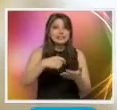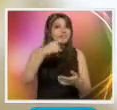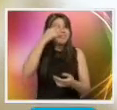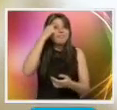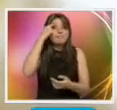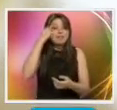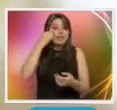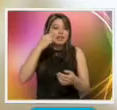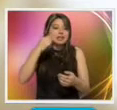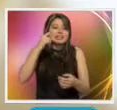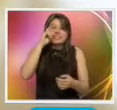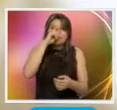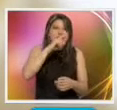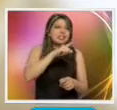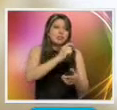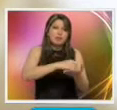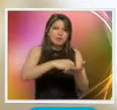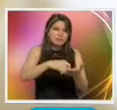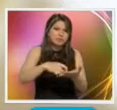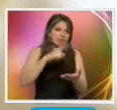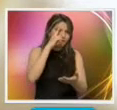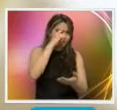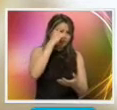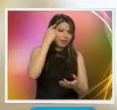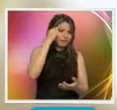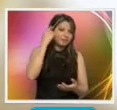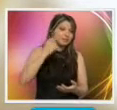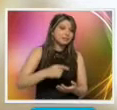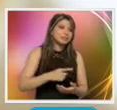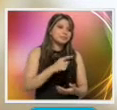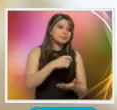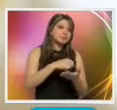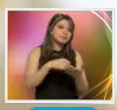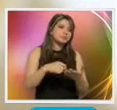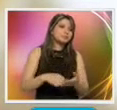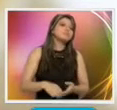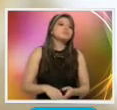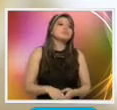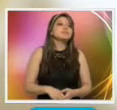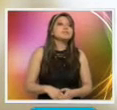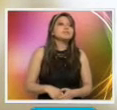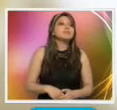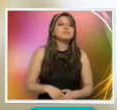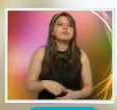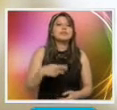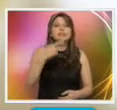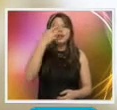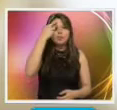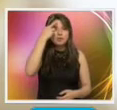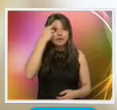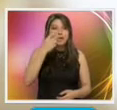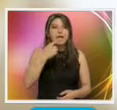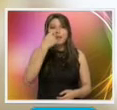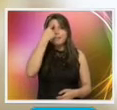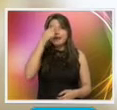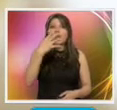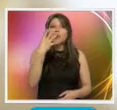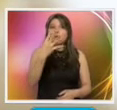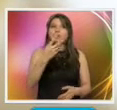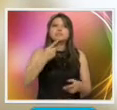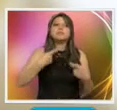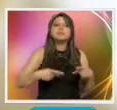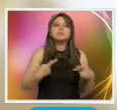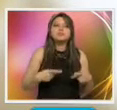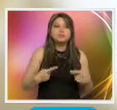algún ingrediente, ahí están apareciendo en pantalla. Recuerde que estamos considerando las porciones para 4 personas de esta chimichanga de atún